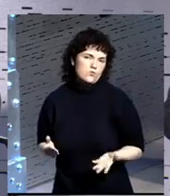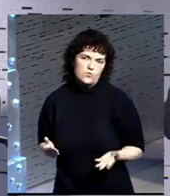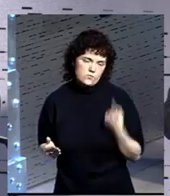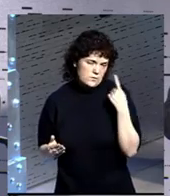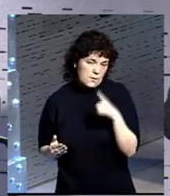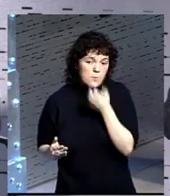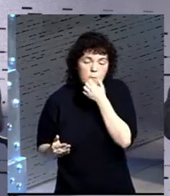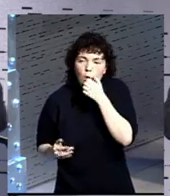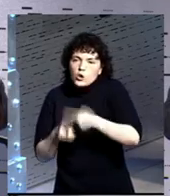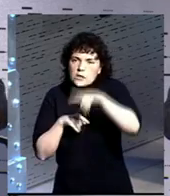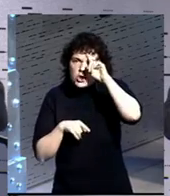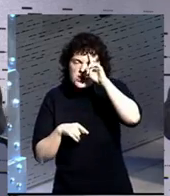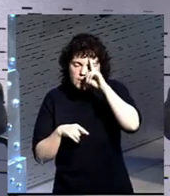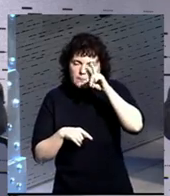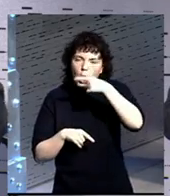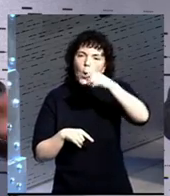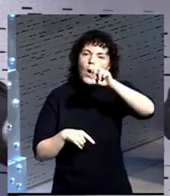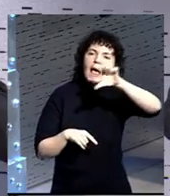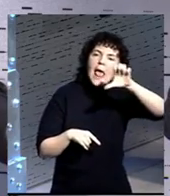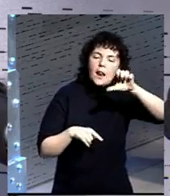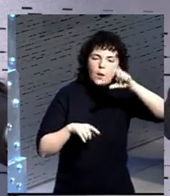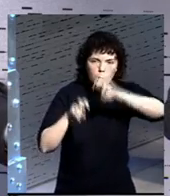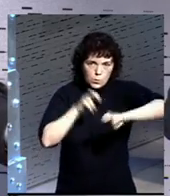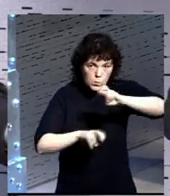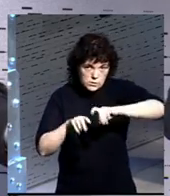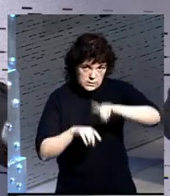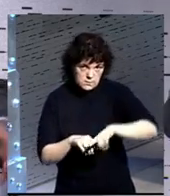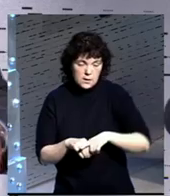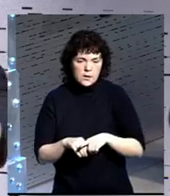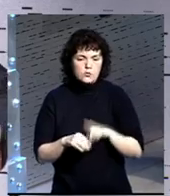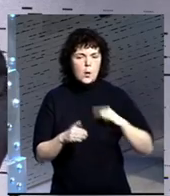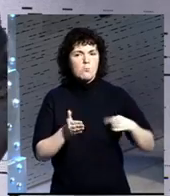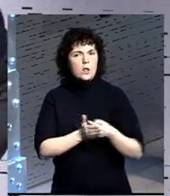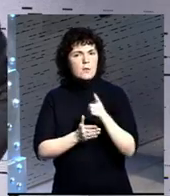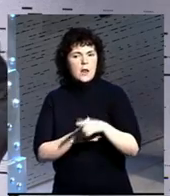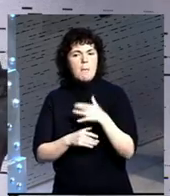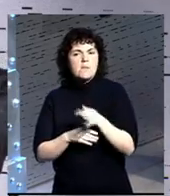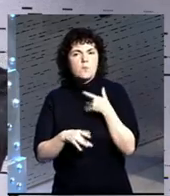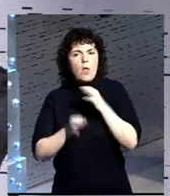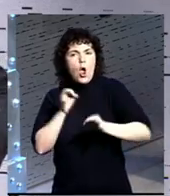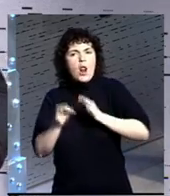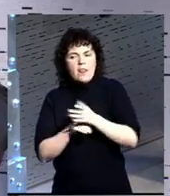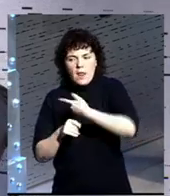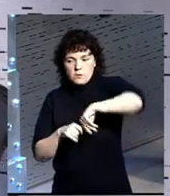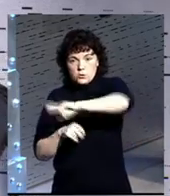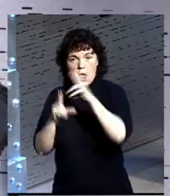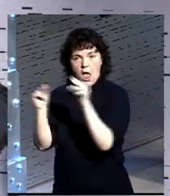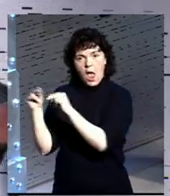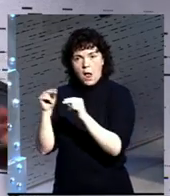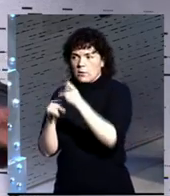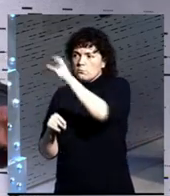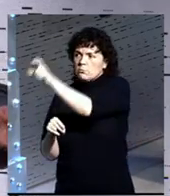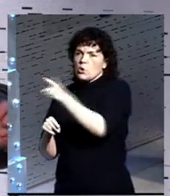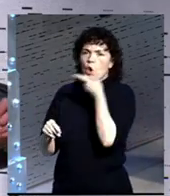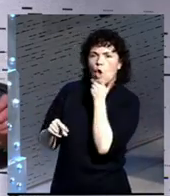no lo saben lo miran en Google. Me he apuntado aquí también. Encima son capaces de organizarse y hablar entre ellos, incluso aunque no se conozcan,